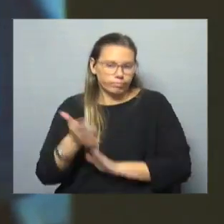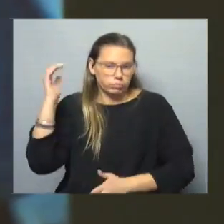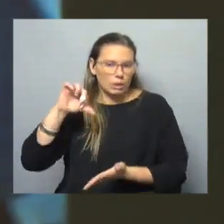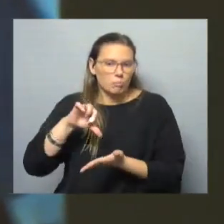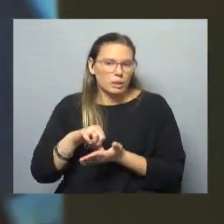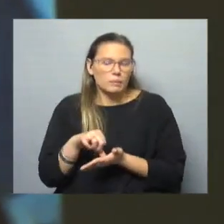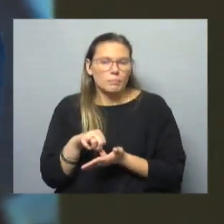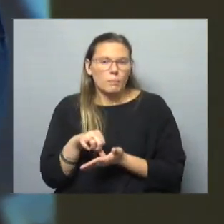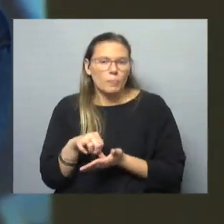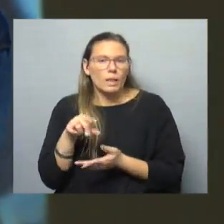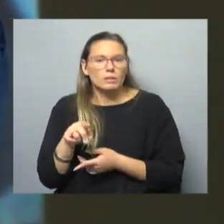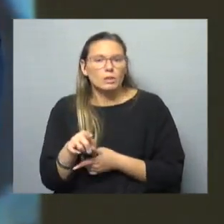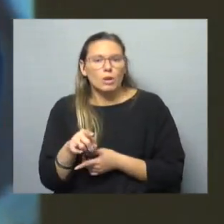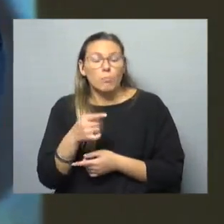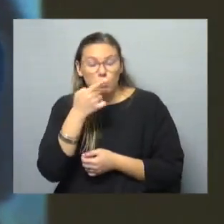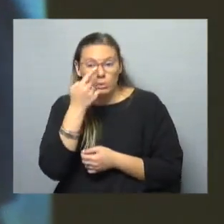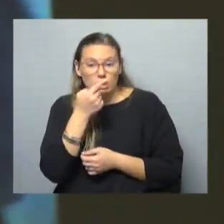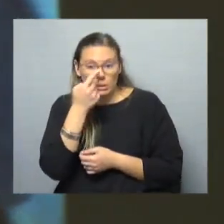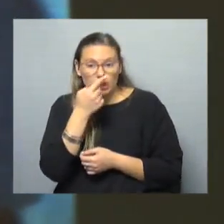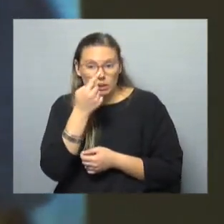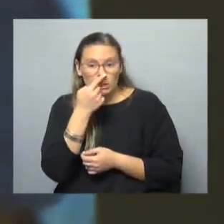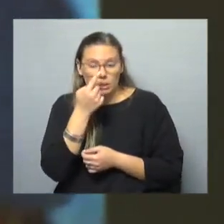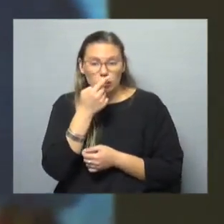Que es un... Esto es algo muy interesante, ¿no? Porque ahí